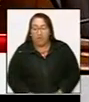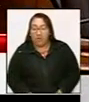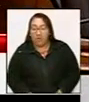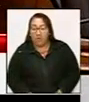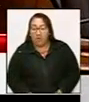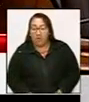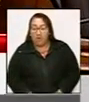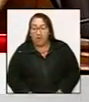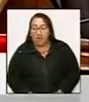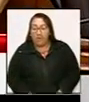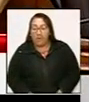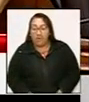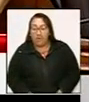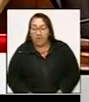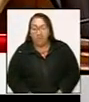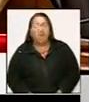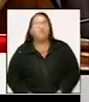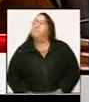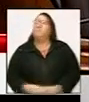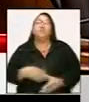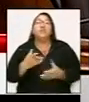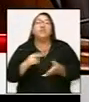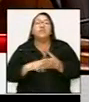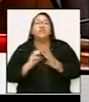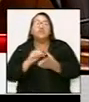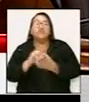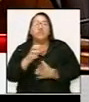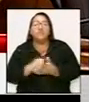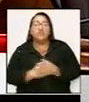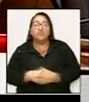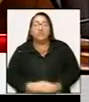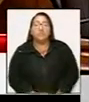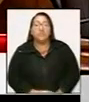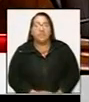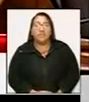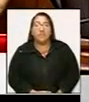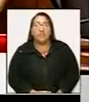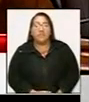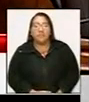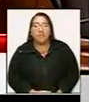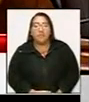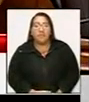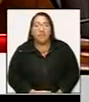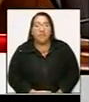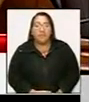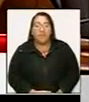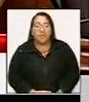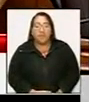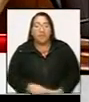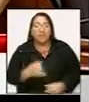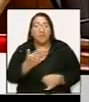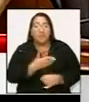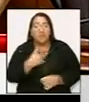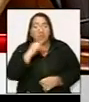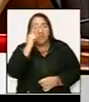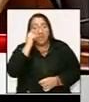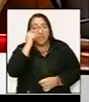acciones concretas, qué recursos se están designando para ello. Y por último, presidenta,